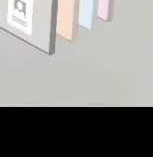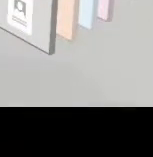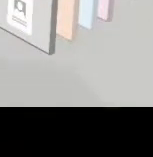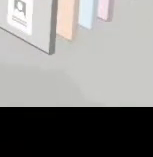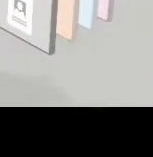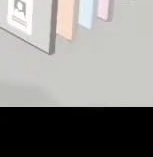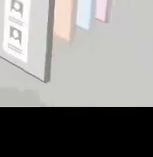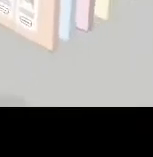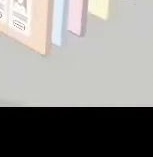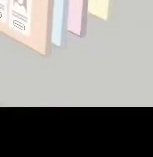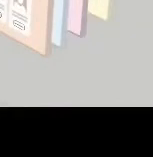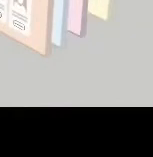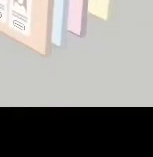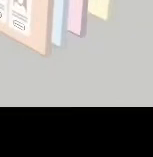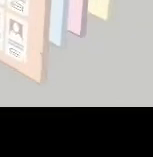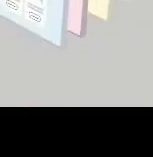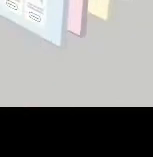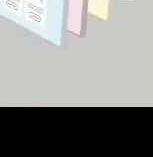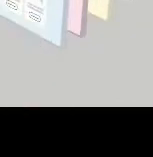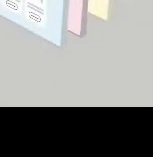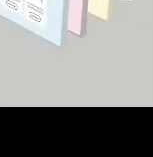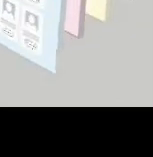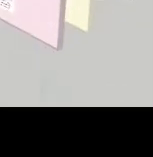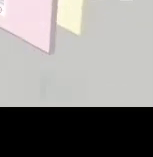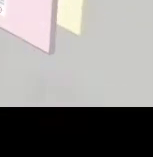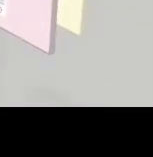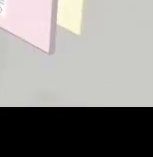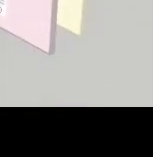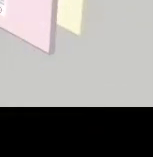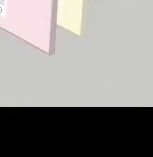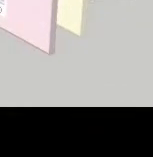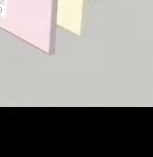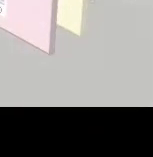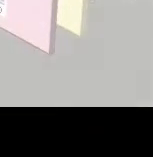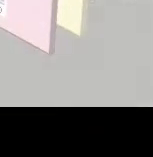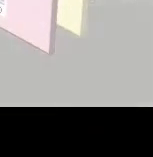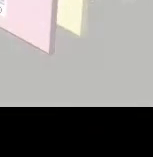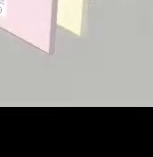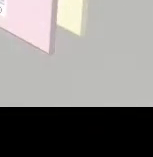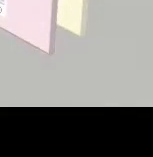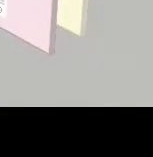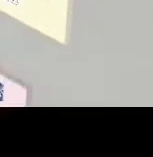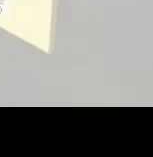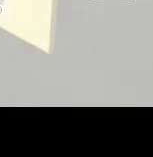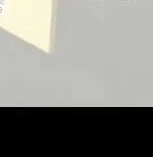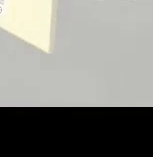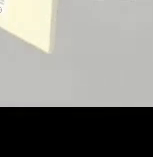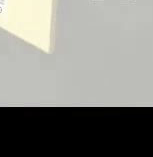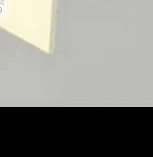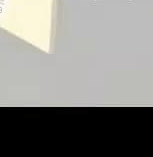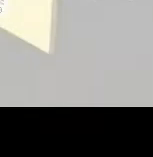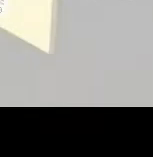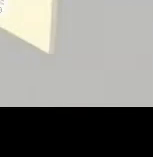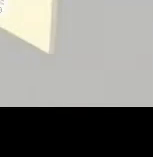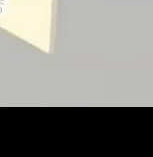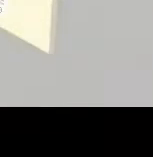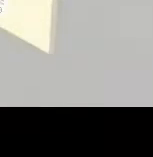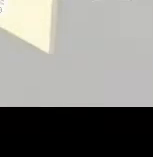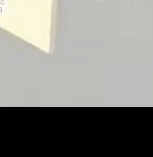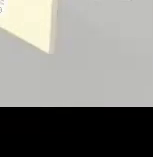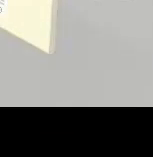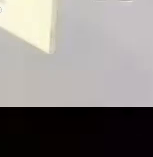y viceprefectos, concejales urbanos y rurales y vocales de las juntas parroquiales. Además, a los